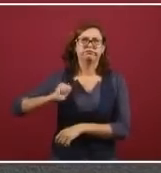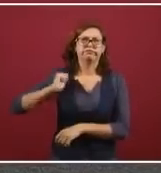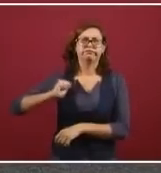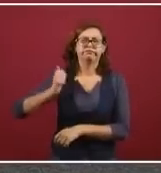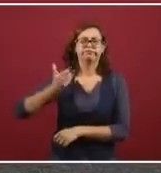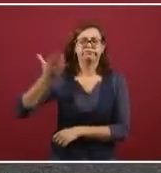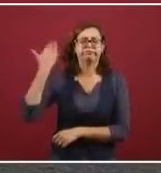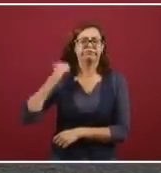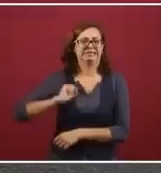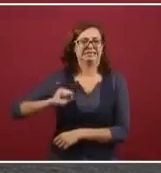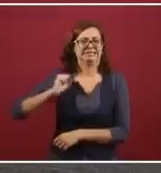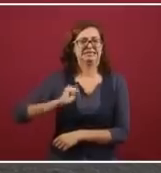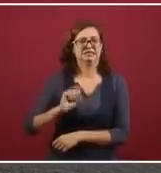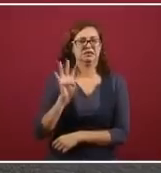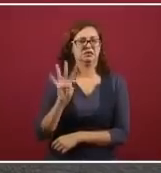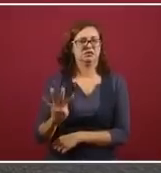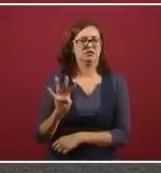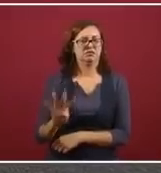del siglo XIX.